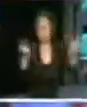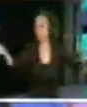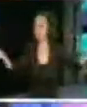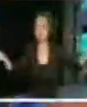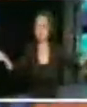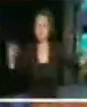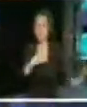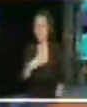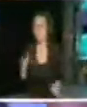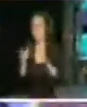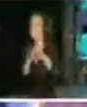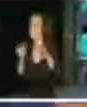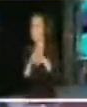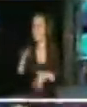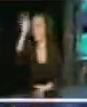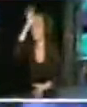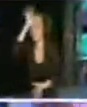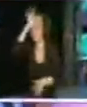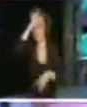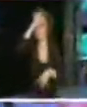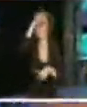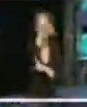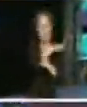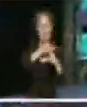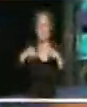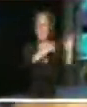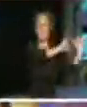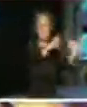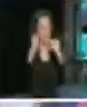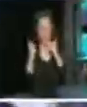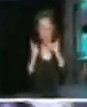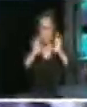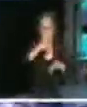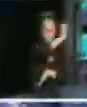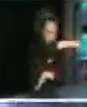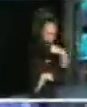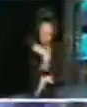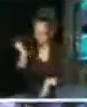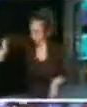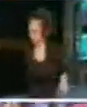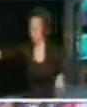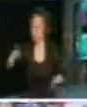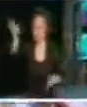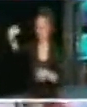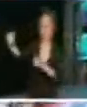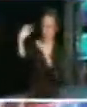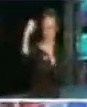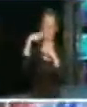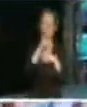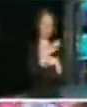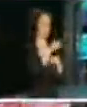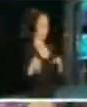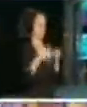un domingo haya ambiente y no un desierto, que por mucho que nos pesan, esto